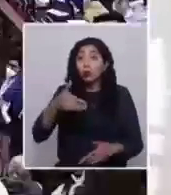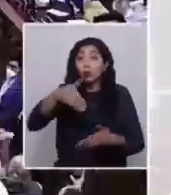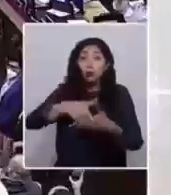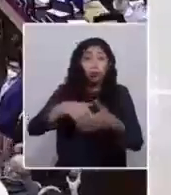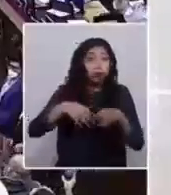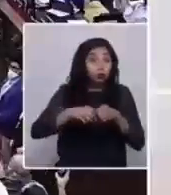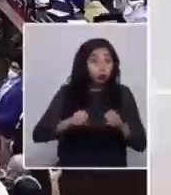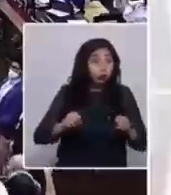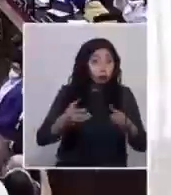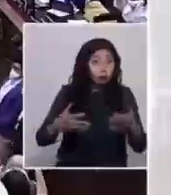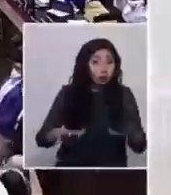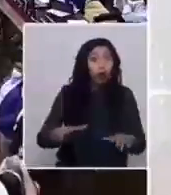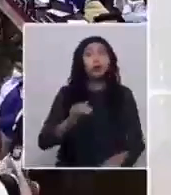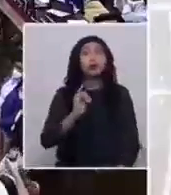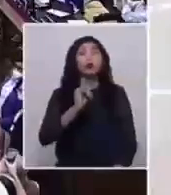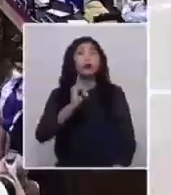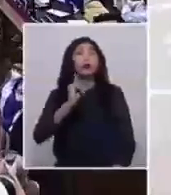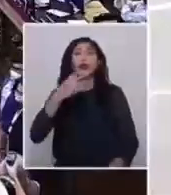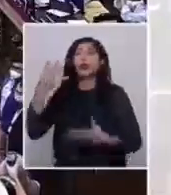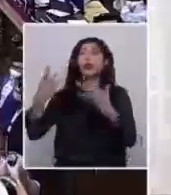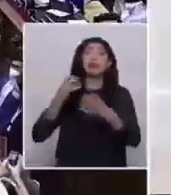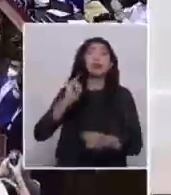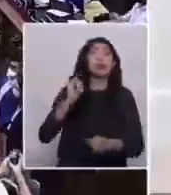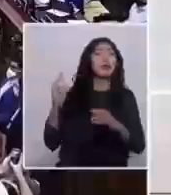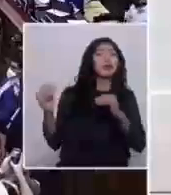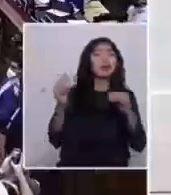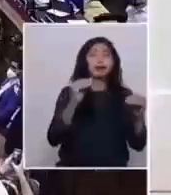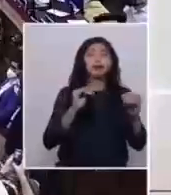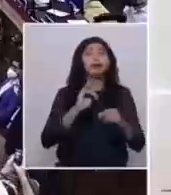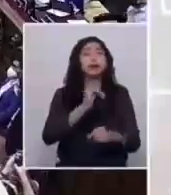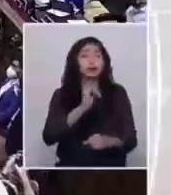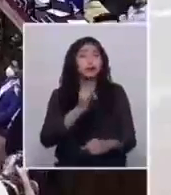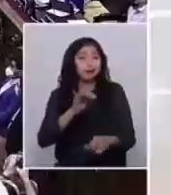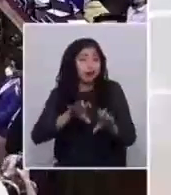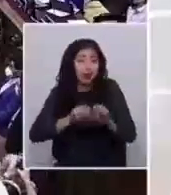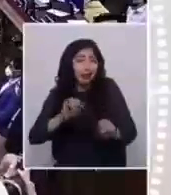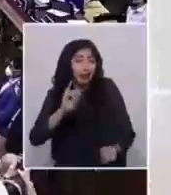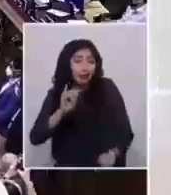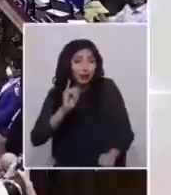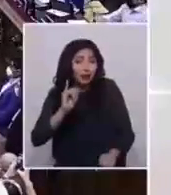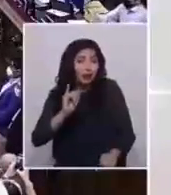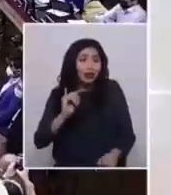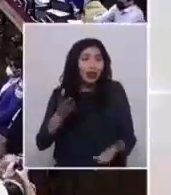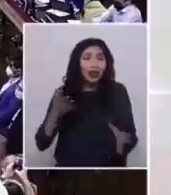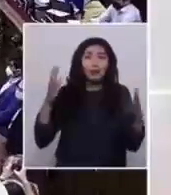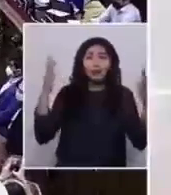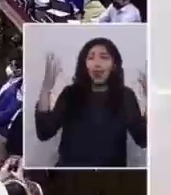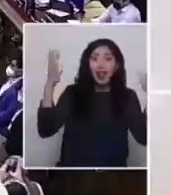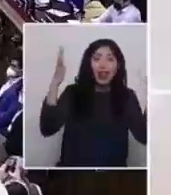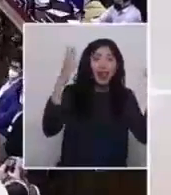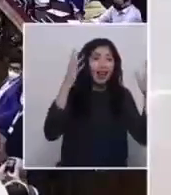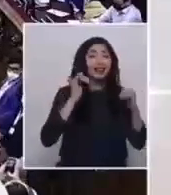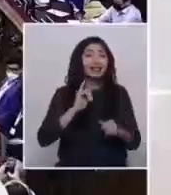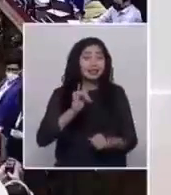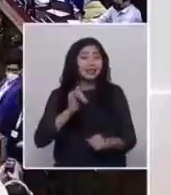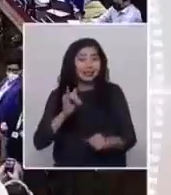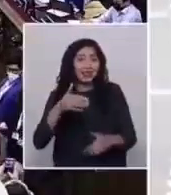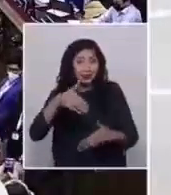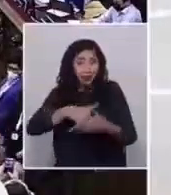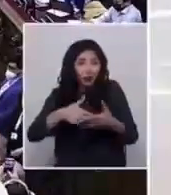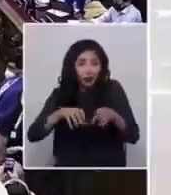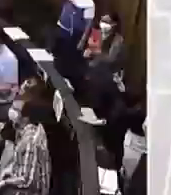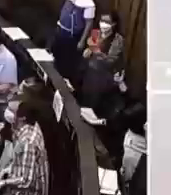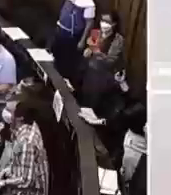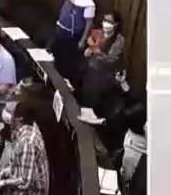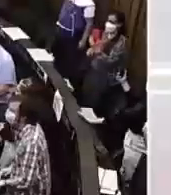convencional Manuel Boldarsky de la Lista del Pueblo, ex convencional de la Lista del Pueblo, que ellos también están pensando hacer sus actividades porque creen que el 18 de